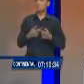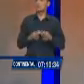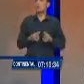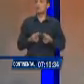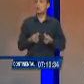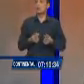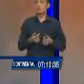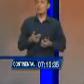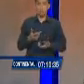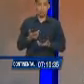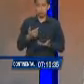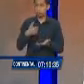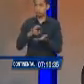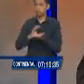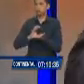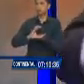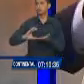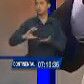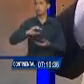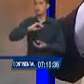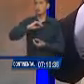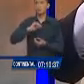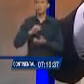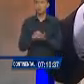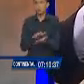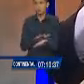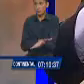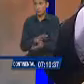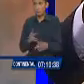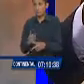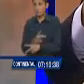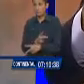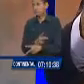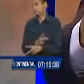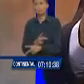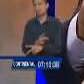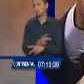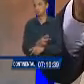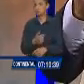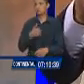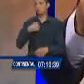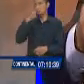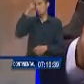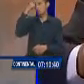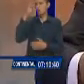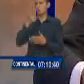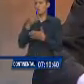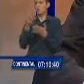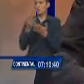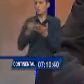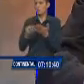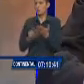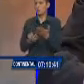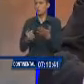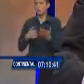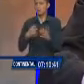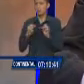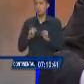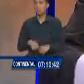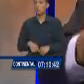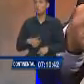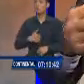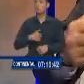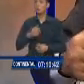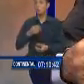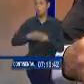proyectos de alto riesgo. Hay fórmulas, hay una fórmula CAMEL, me acuerdo, para invertir con